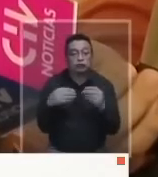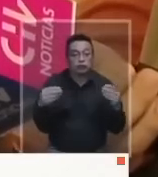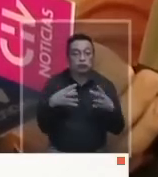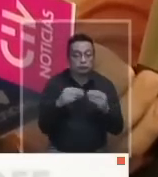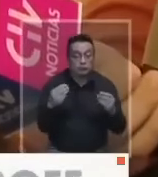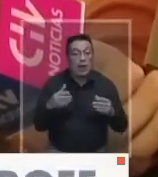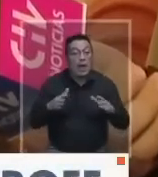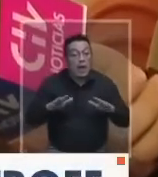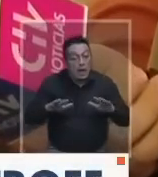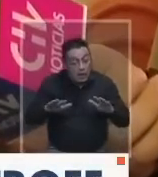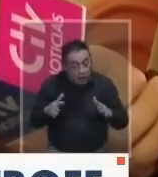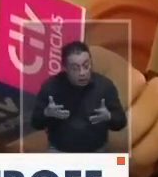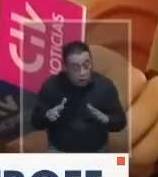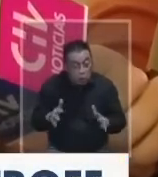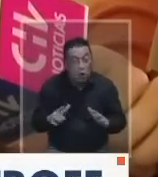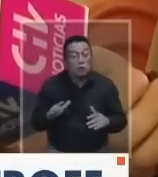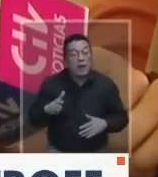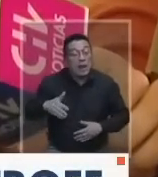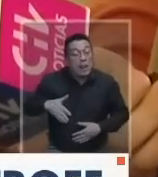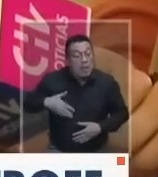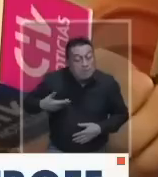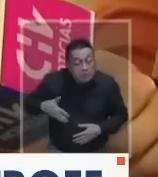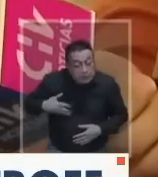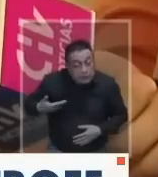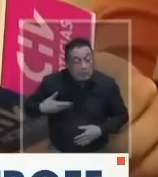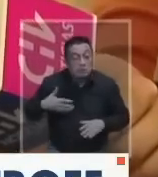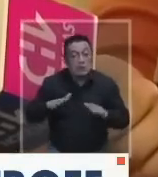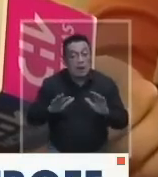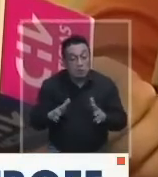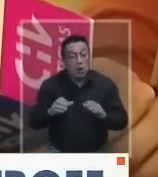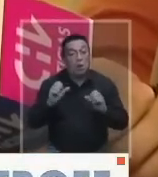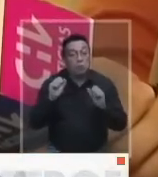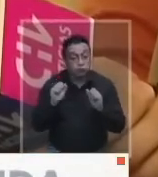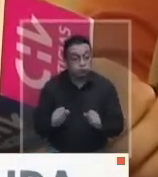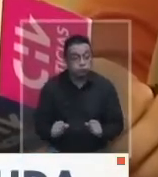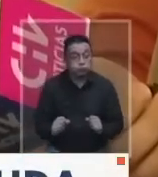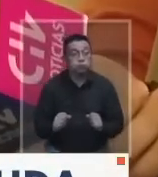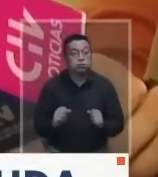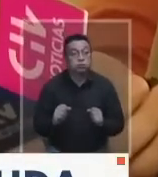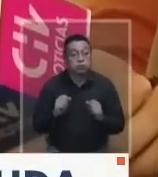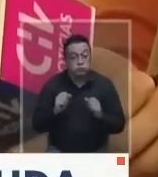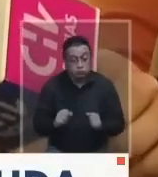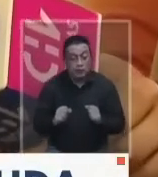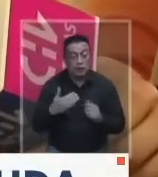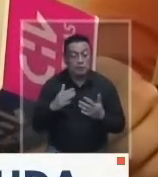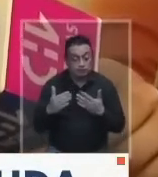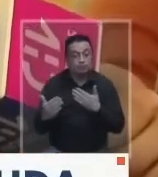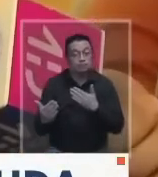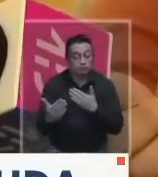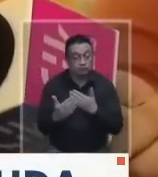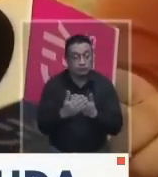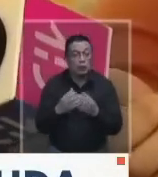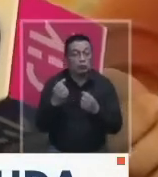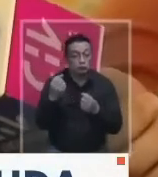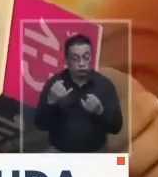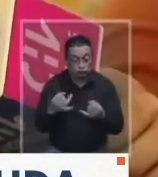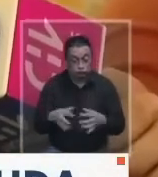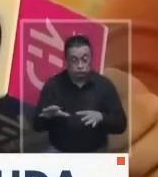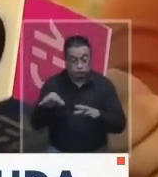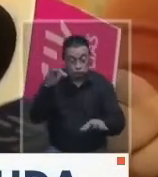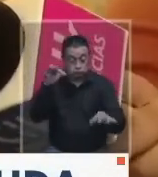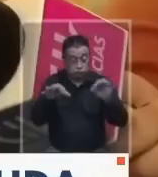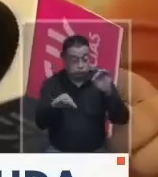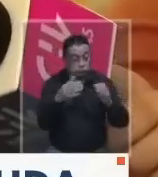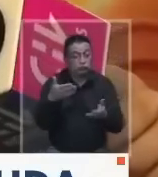que presumiblemente Y lamentablemente podemos estar en presencia de numerosos hallazgos de personas